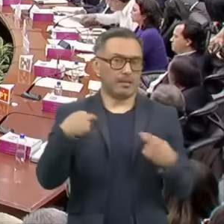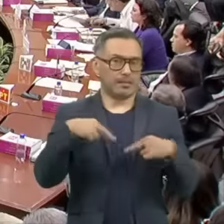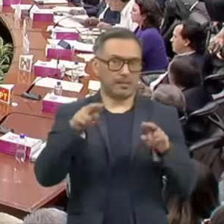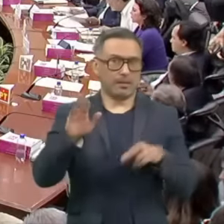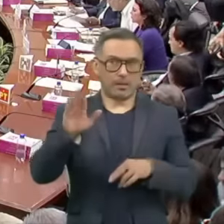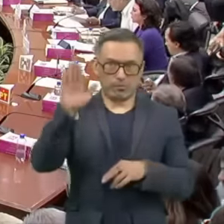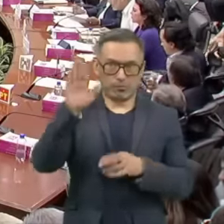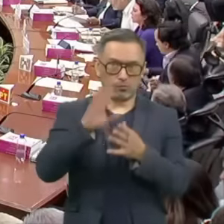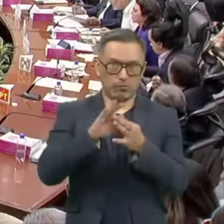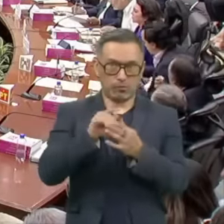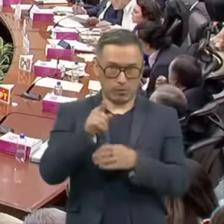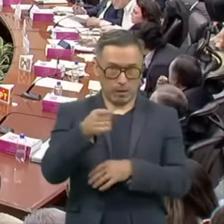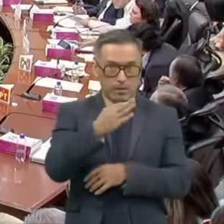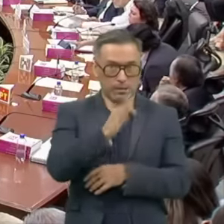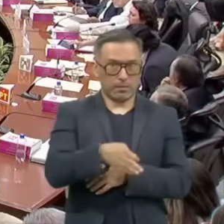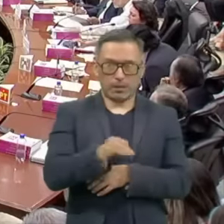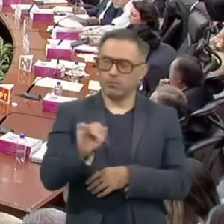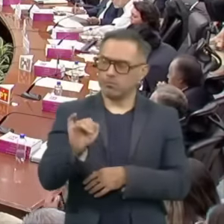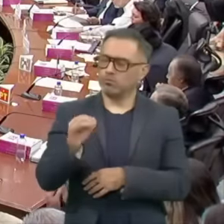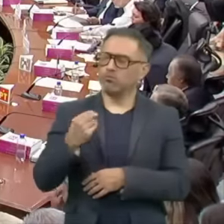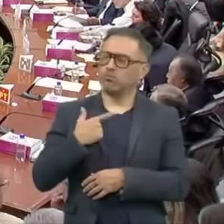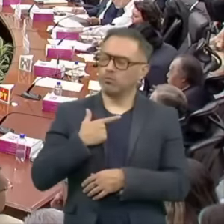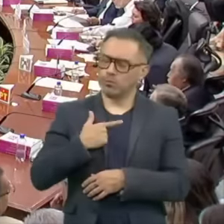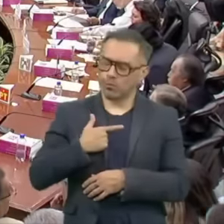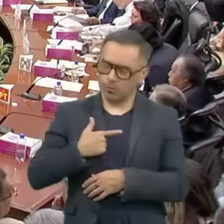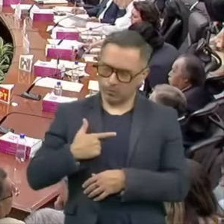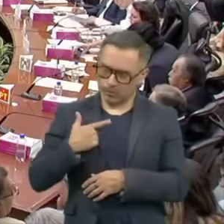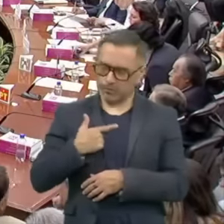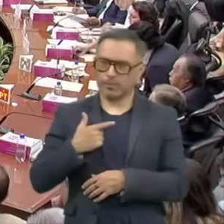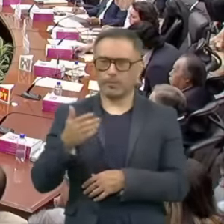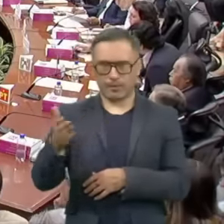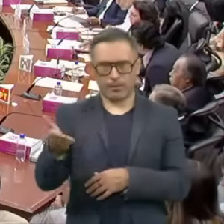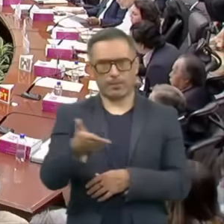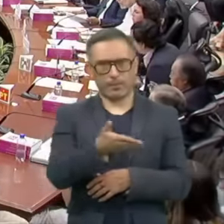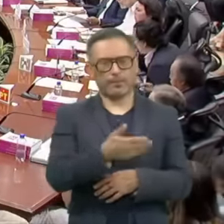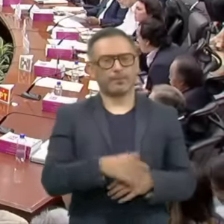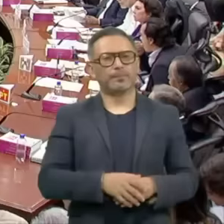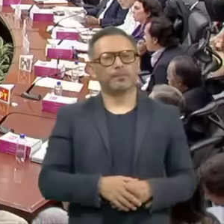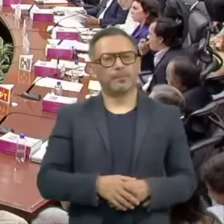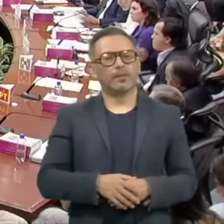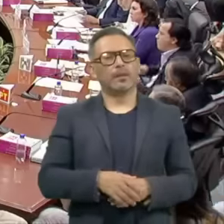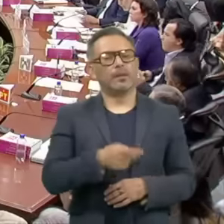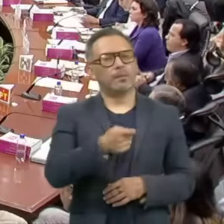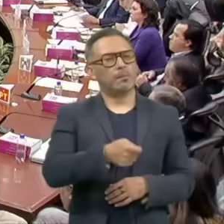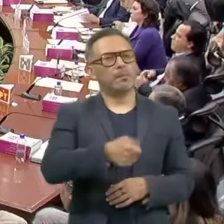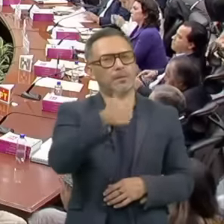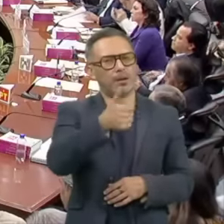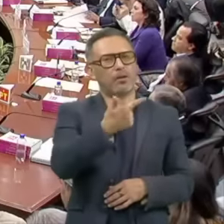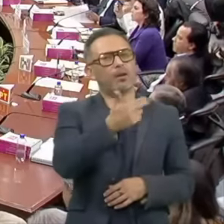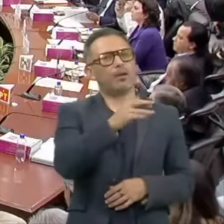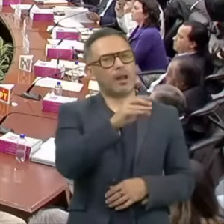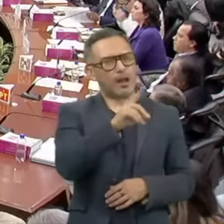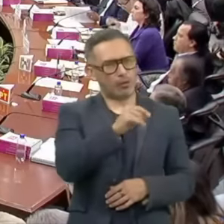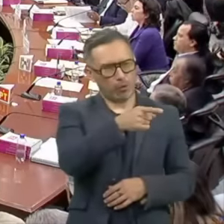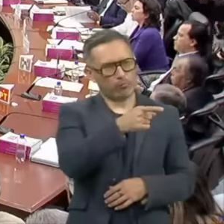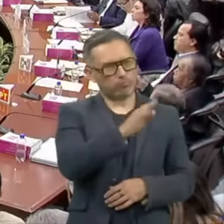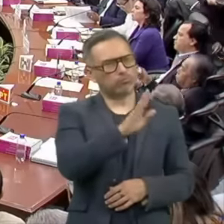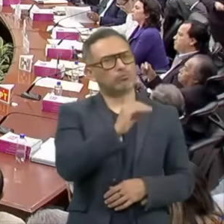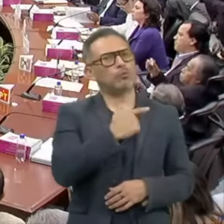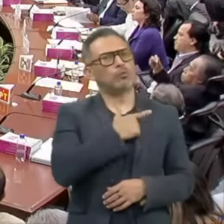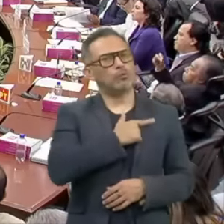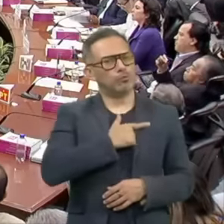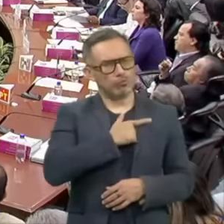usted? Con muchísimo gusto. Adelante. De antemano, Gerardo, agradezco mucho tu disponibilidad